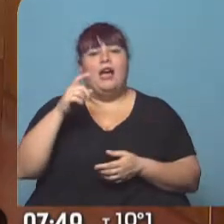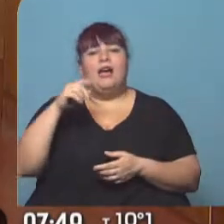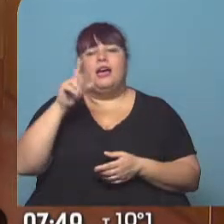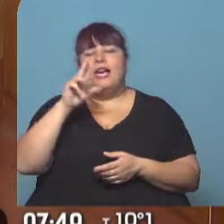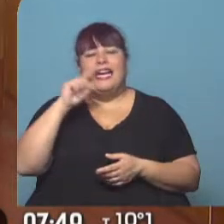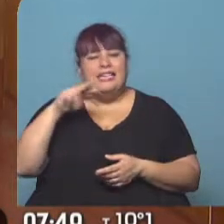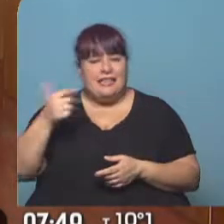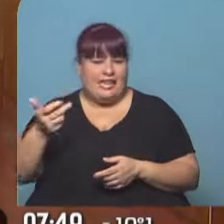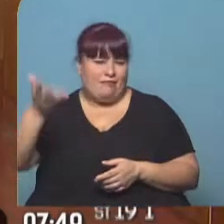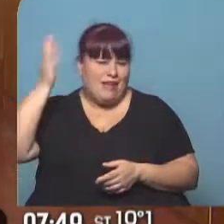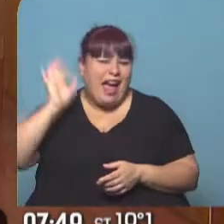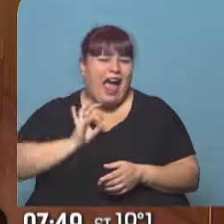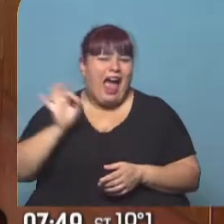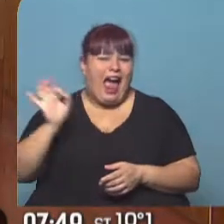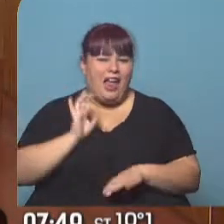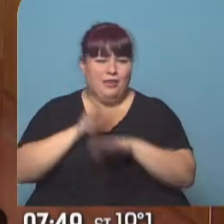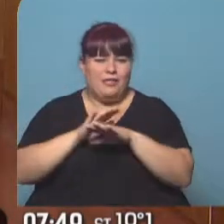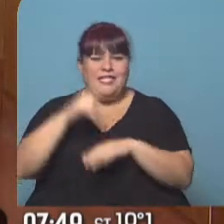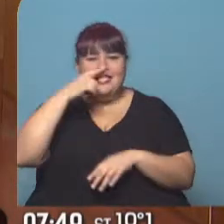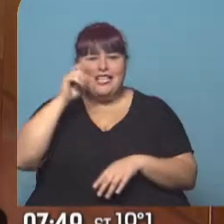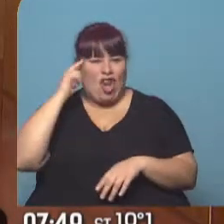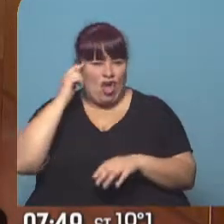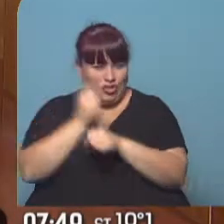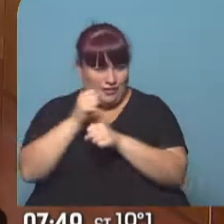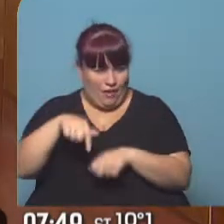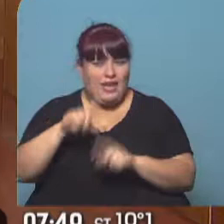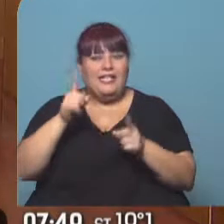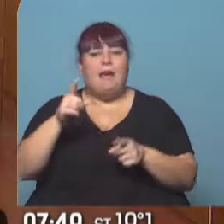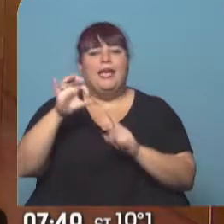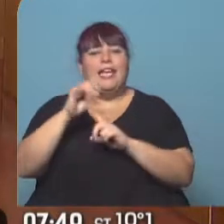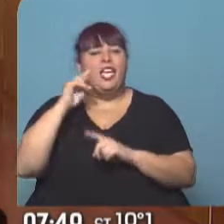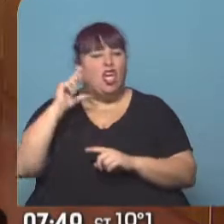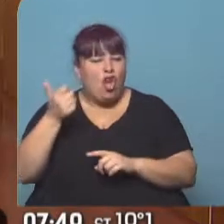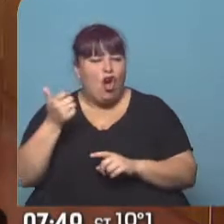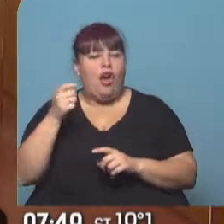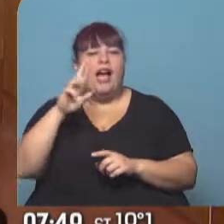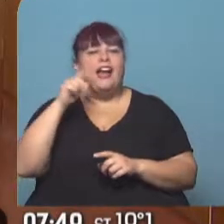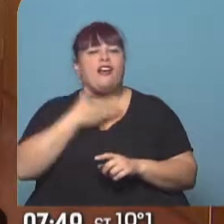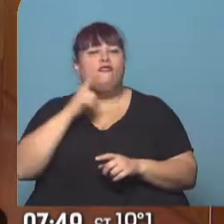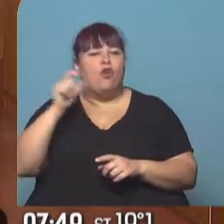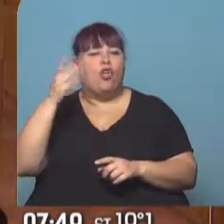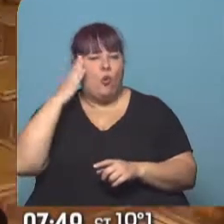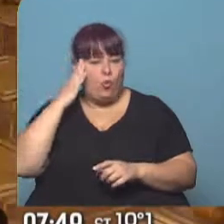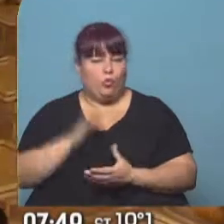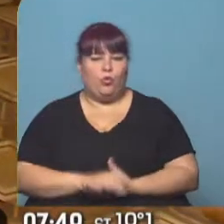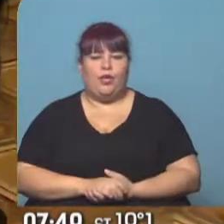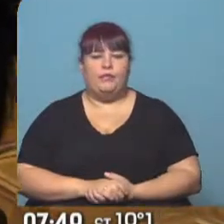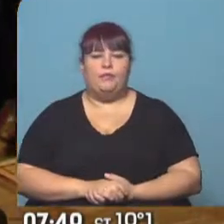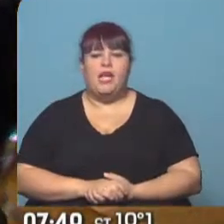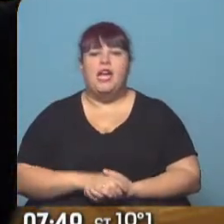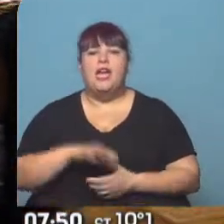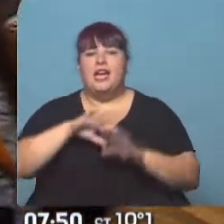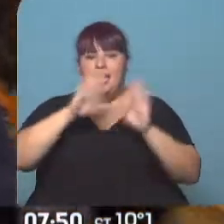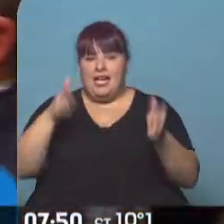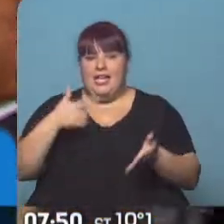Mucci, hace años al frente de Los Siete Locos, y también Osvaldo Quiroga con su Refugio de la Cultura. Para la